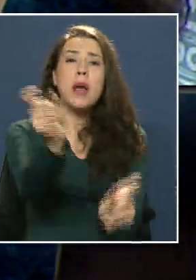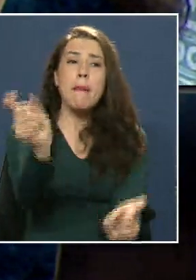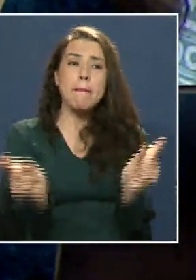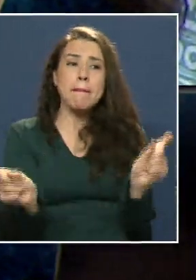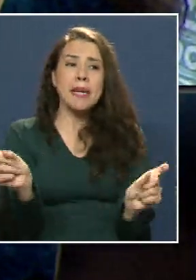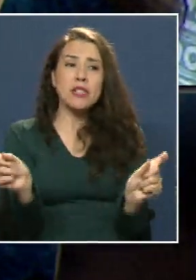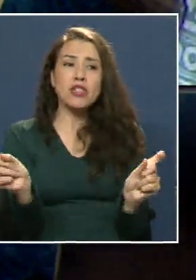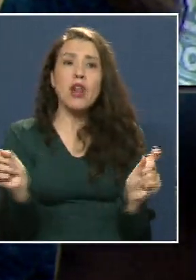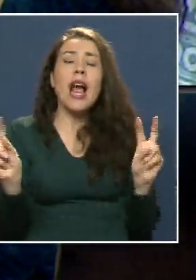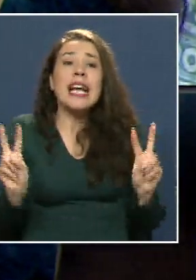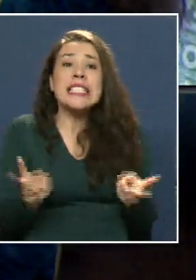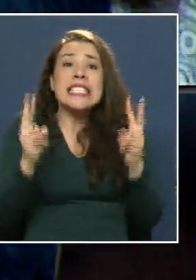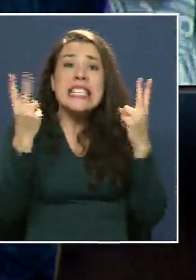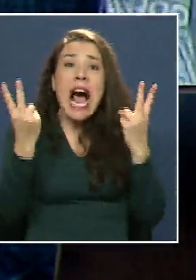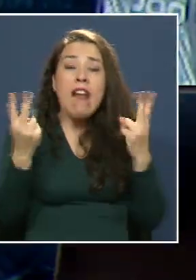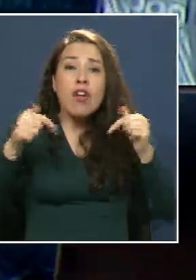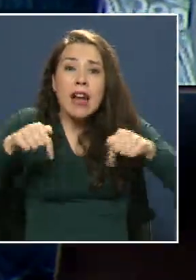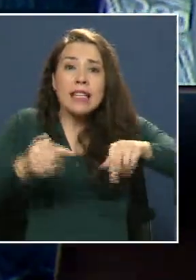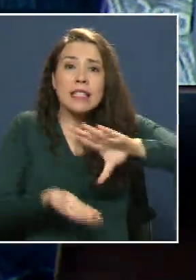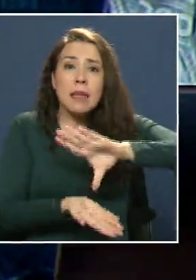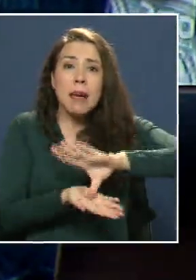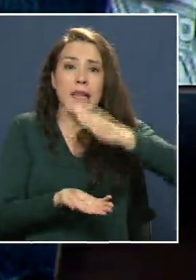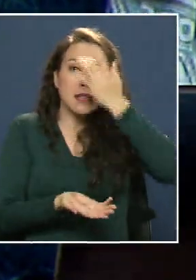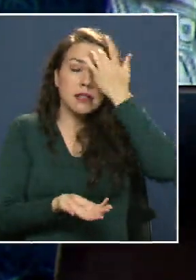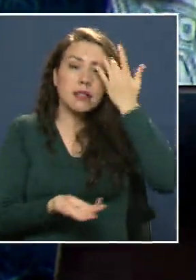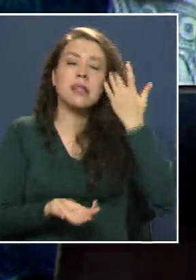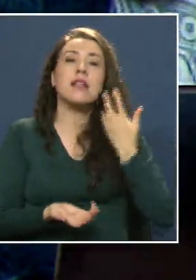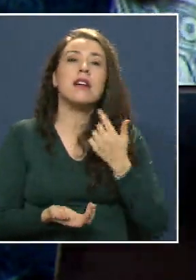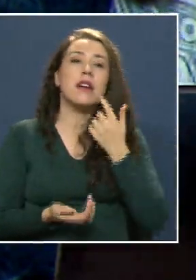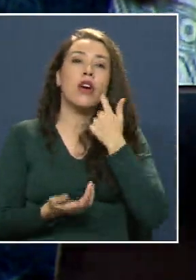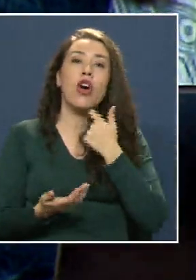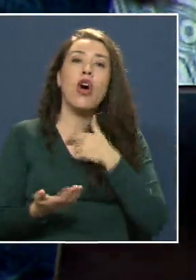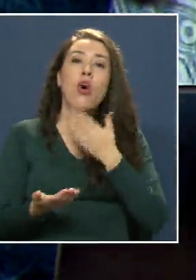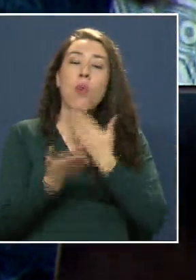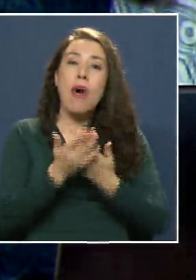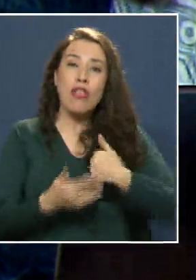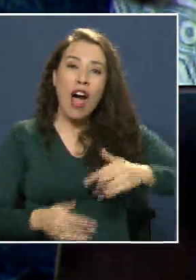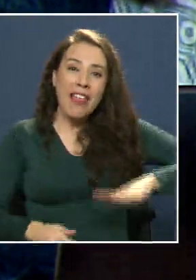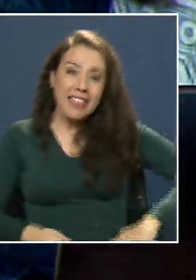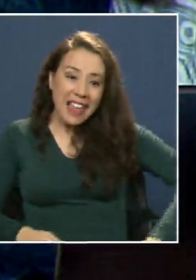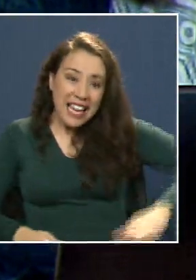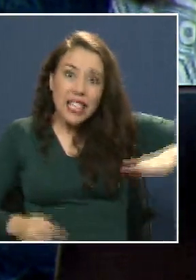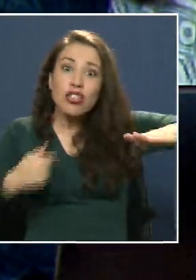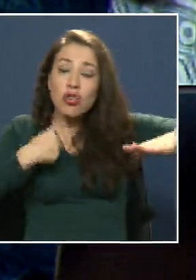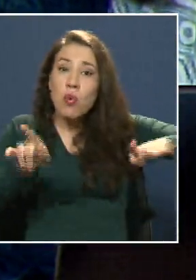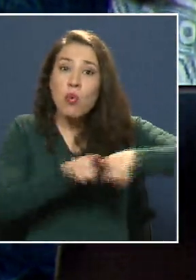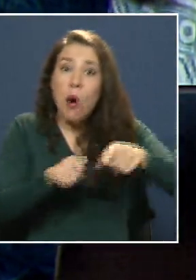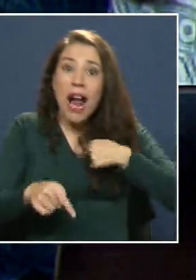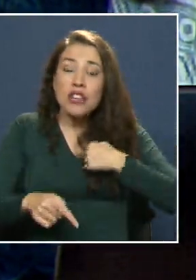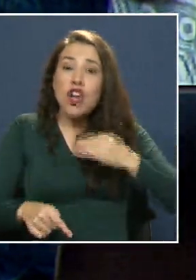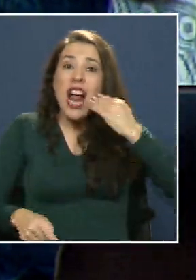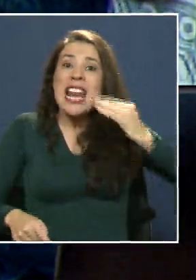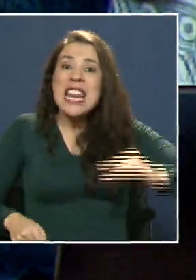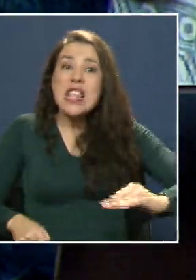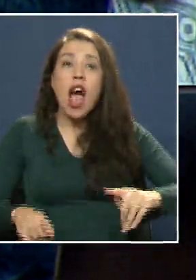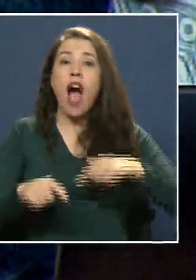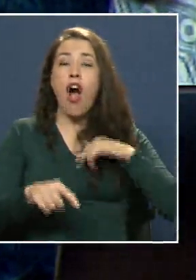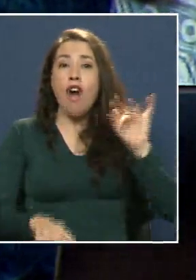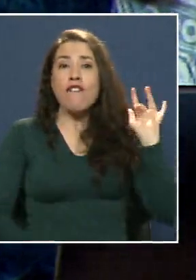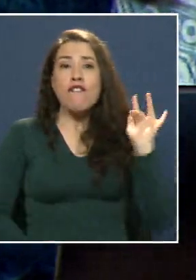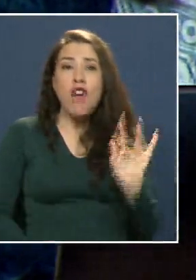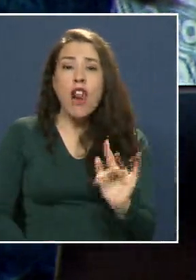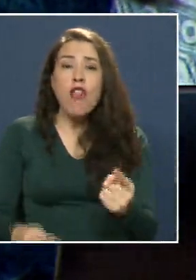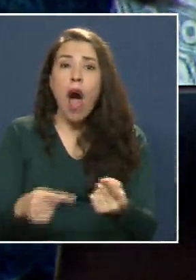de muchos sobrevivientes que hay en este país. De que cuando fuimos niños fuimos abusados, fuimos violados, y hoy día